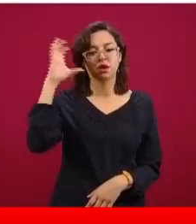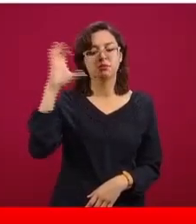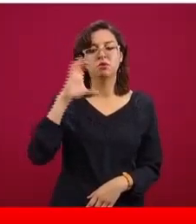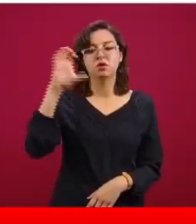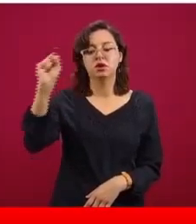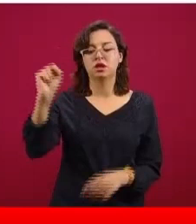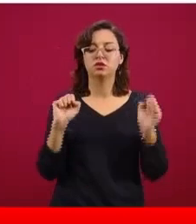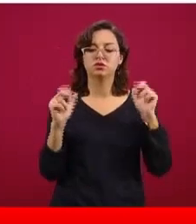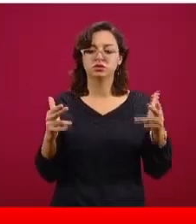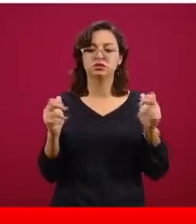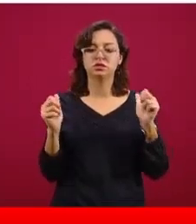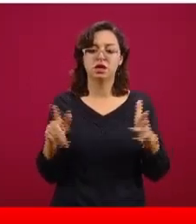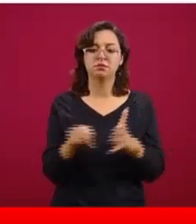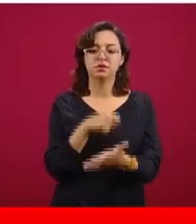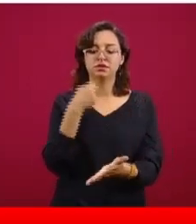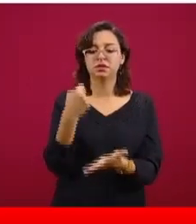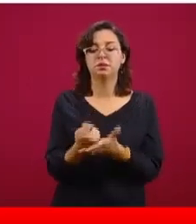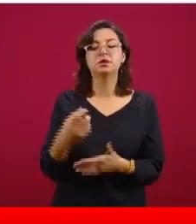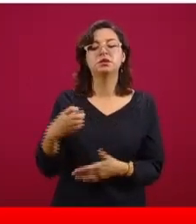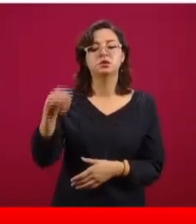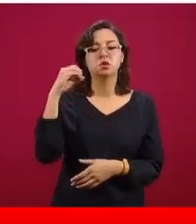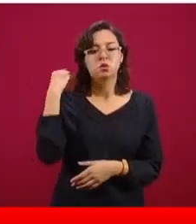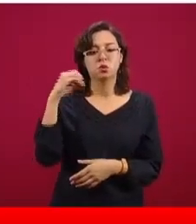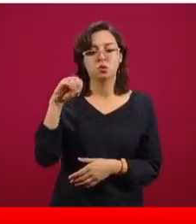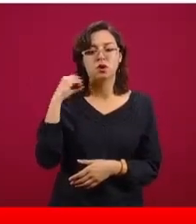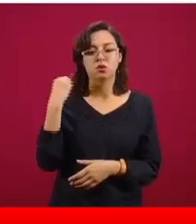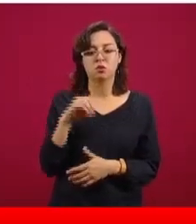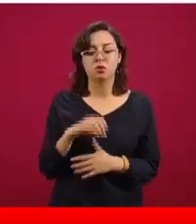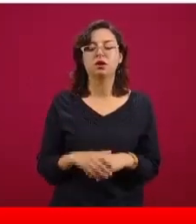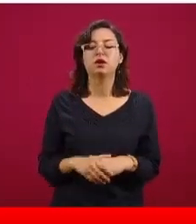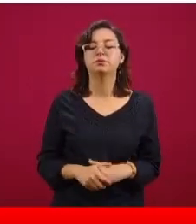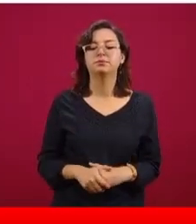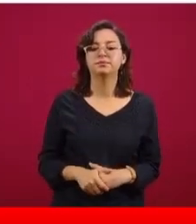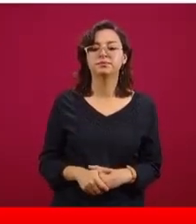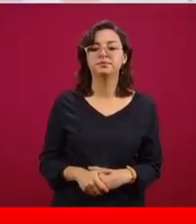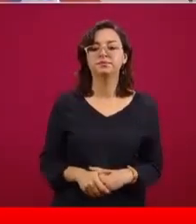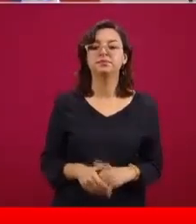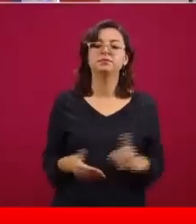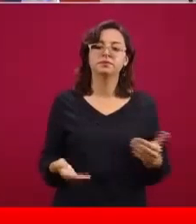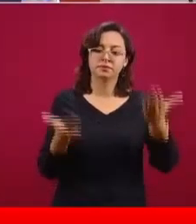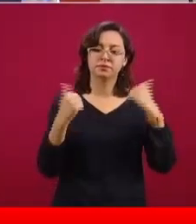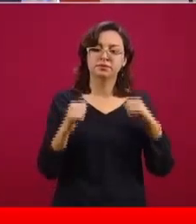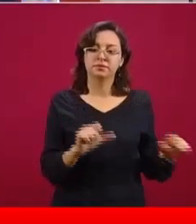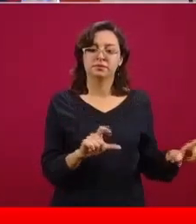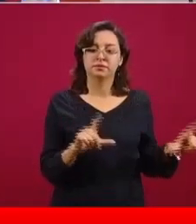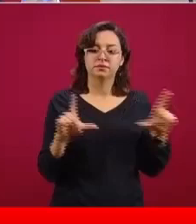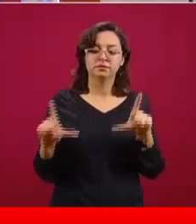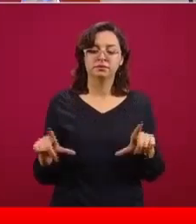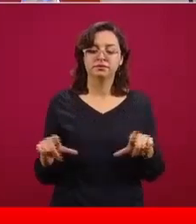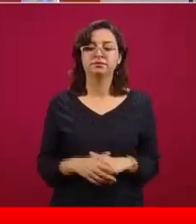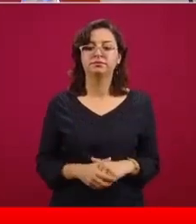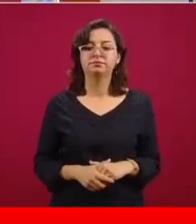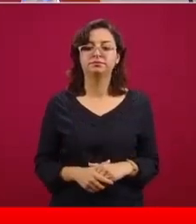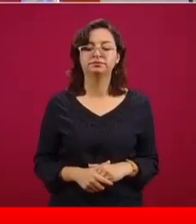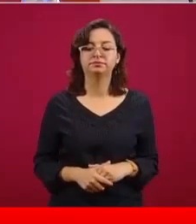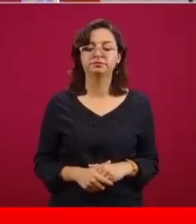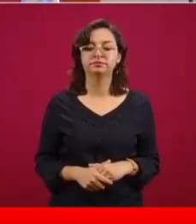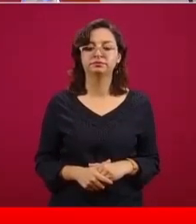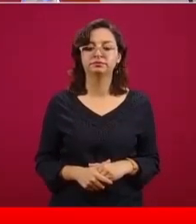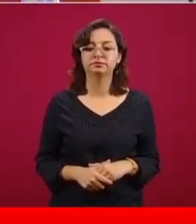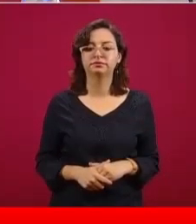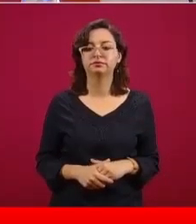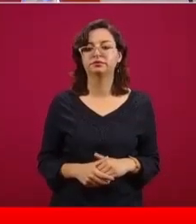y tabasco oaxaca que ya estarían en la media adelante y la incidencia delictiva